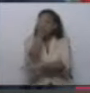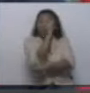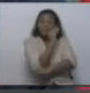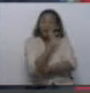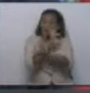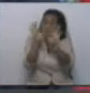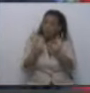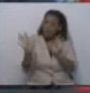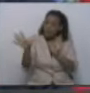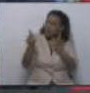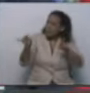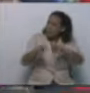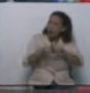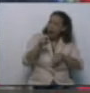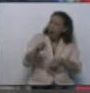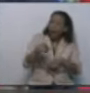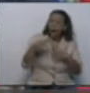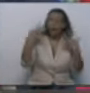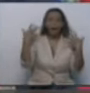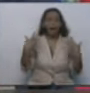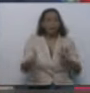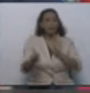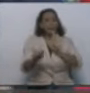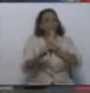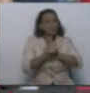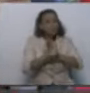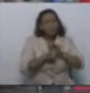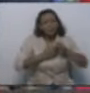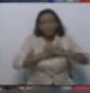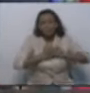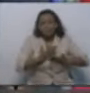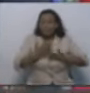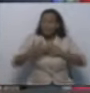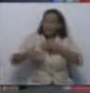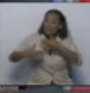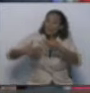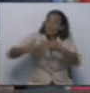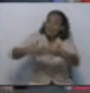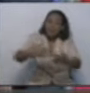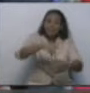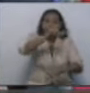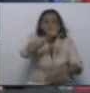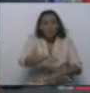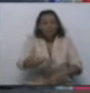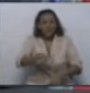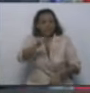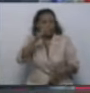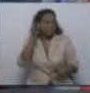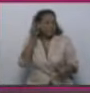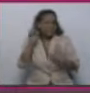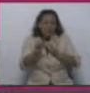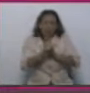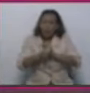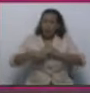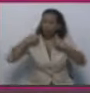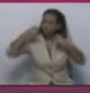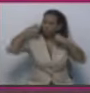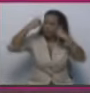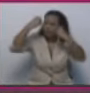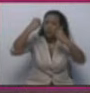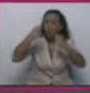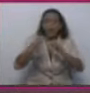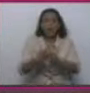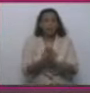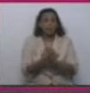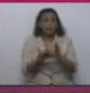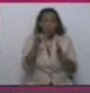muñecas, fue todo un símbolo de la trascendencia de esa mujer que, como usted lo ha dicho, se convirtió en un símbolo de